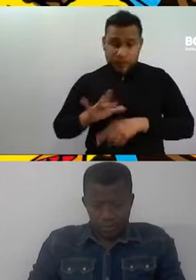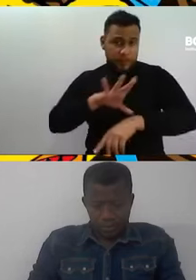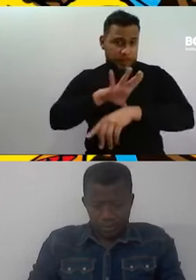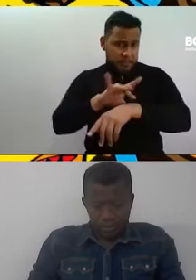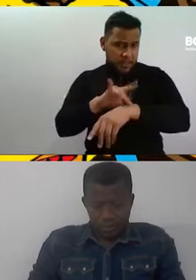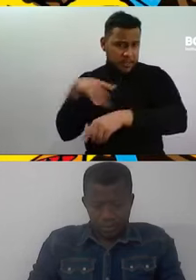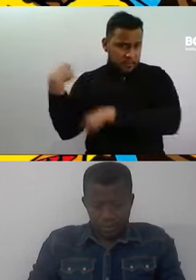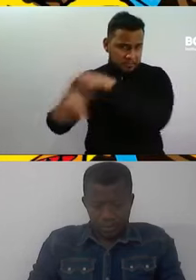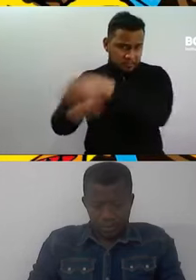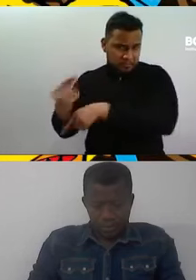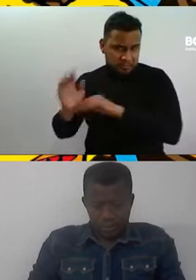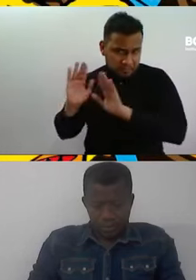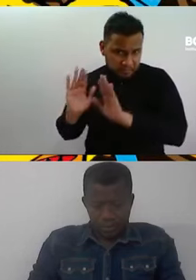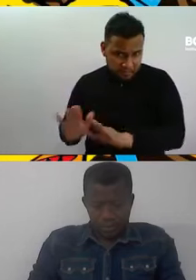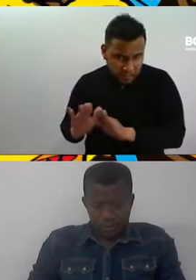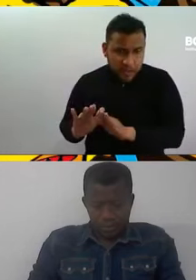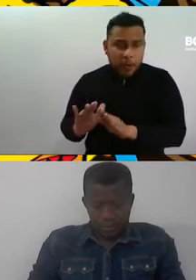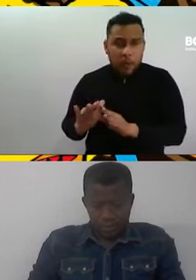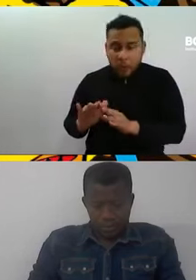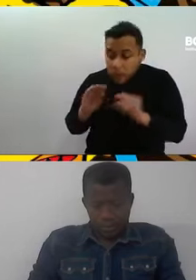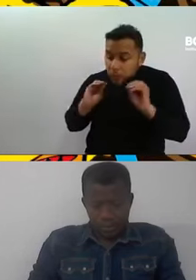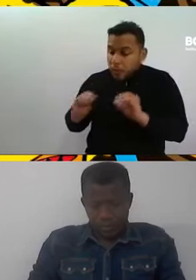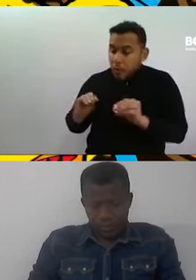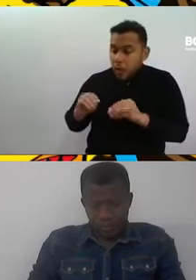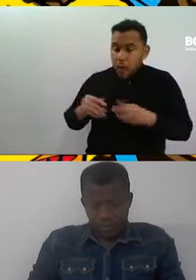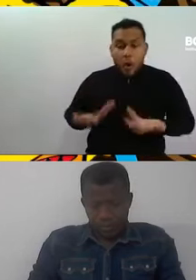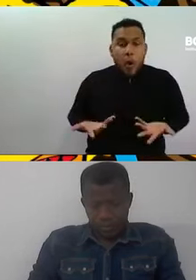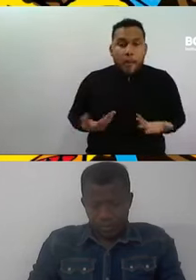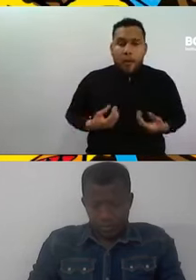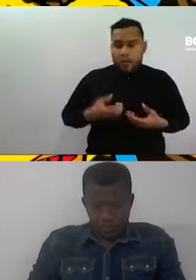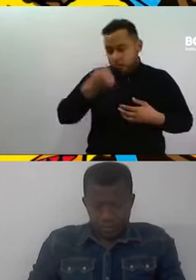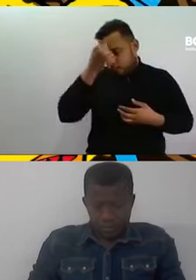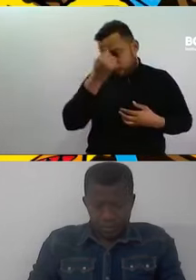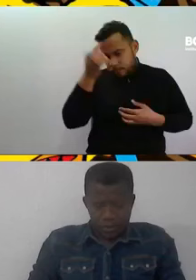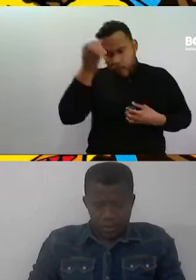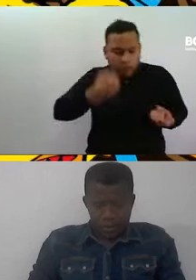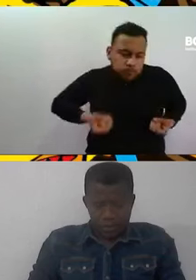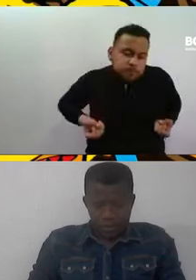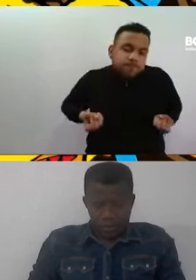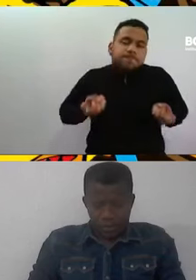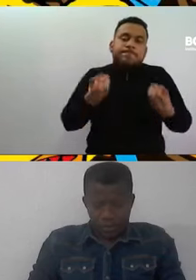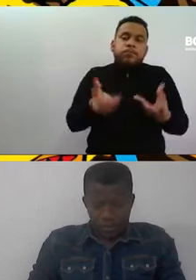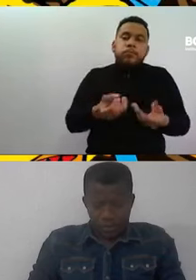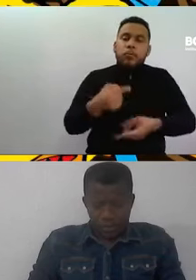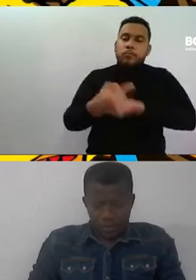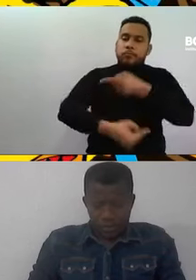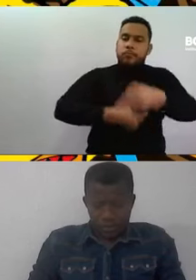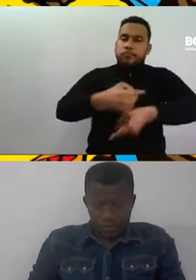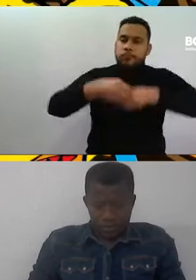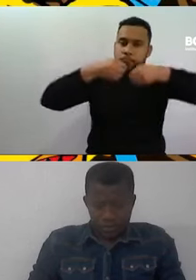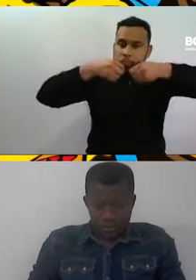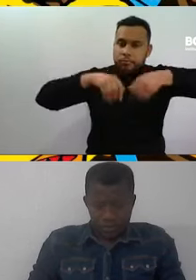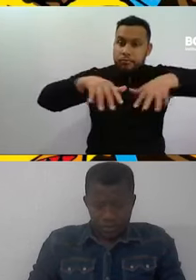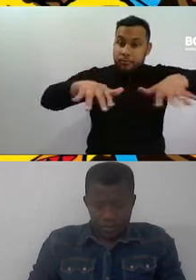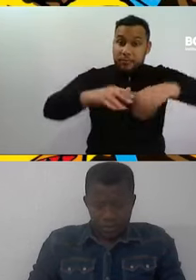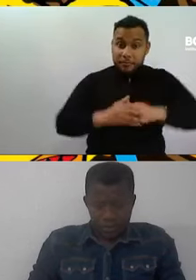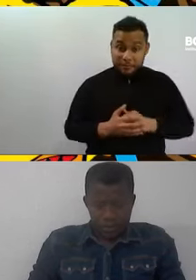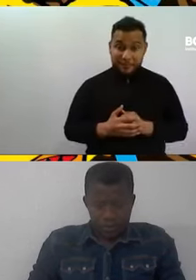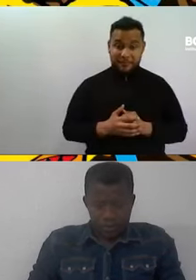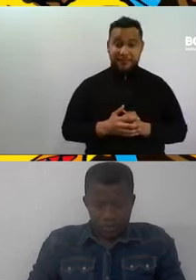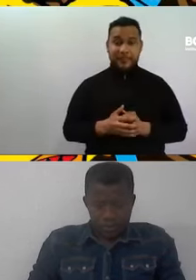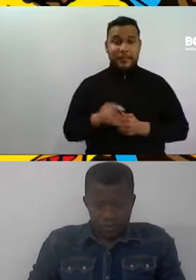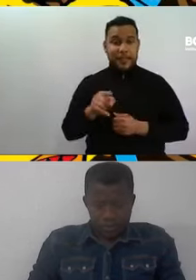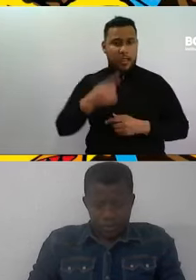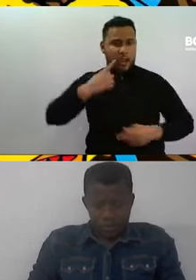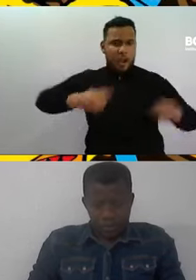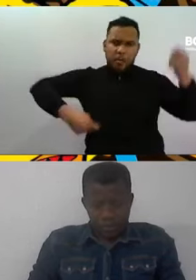tradicional, de la forma en que se transmite la sapiencia o sabiduría, ¿sí? Entonces, tenemos el tambor,